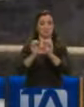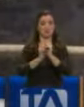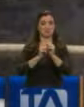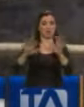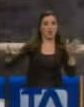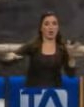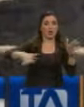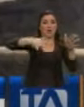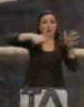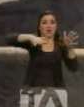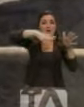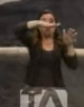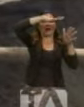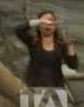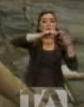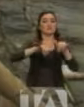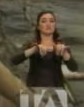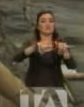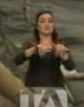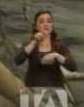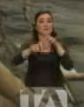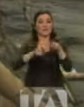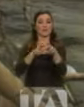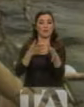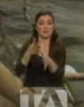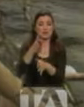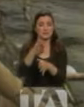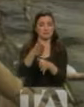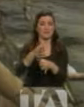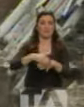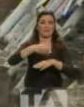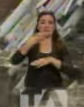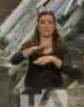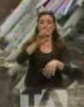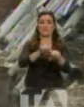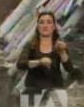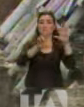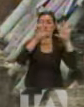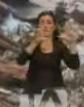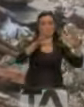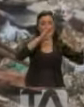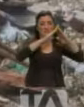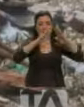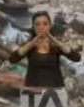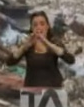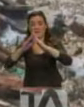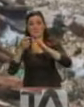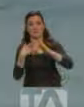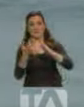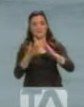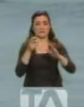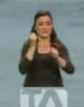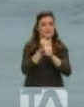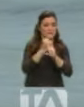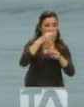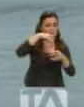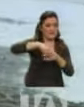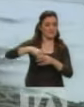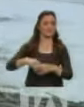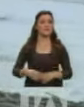sigue. En tanto, que pescadores del lugar reportaron la pérdida de 8 cabañas donde limpiaban pinchaguas.